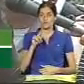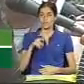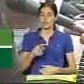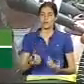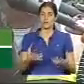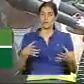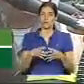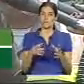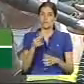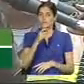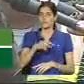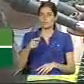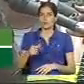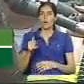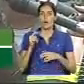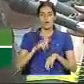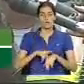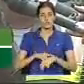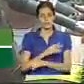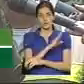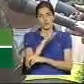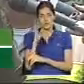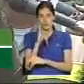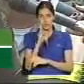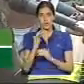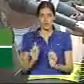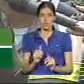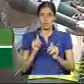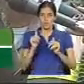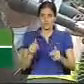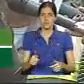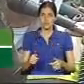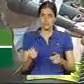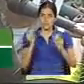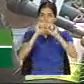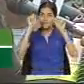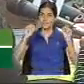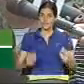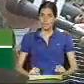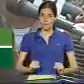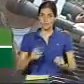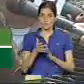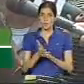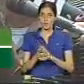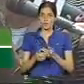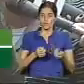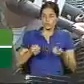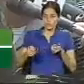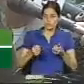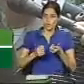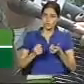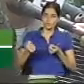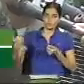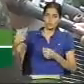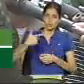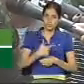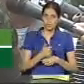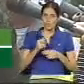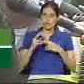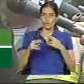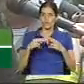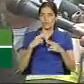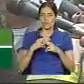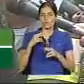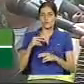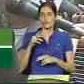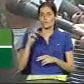la colectividad que a partir de ahorita a las 12 del día empezamos un sistema de contraflujo desde la población de Puerto Píritu hasta